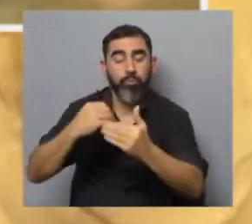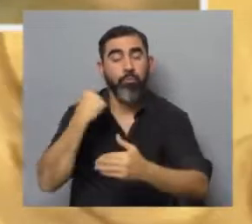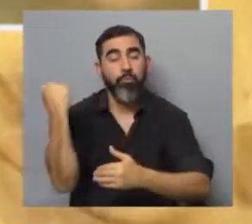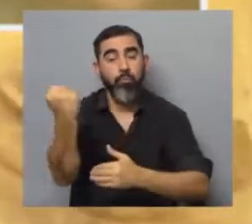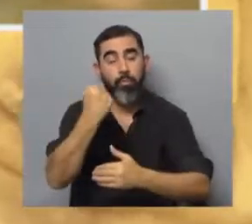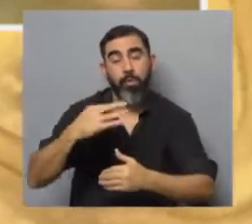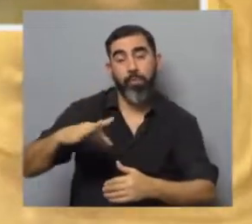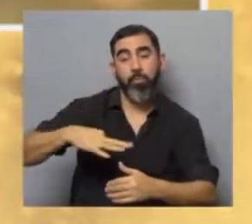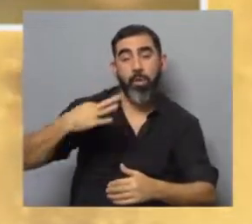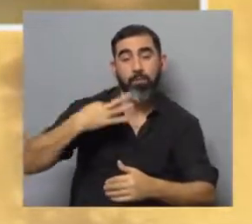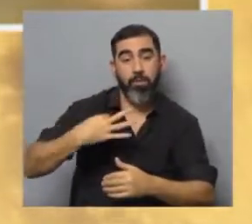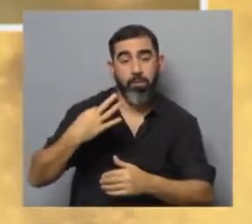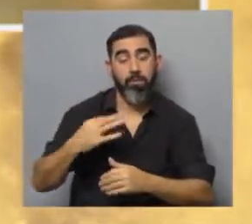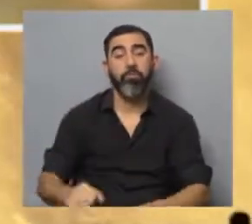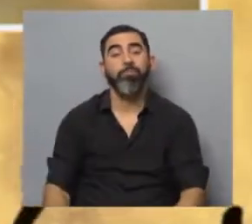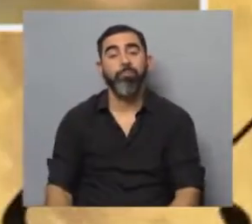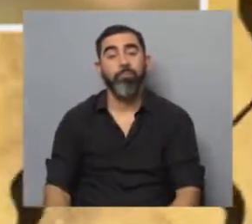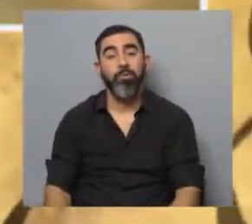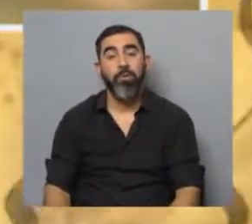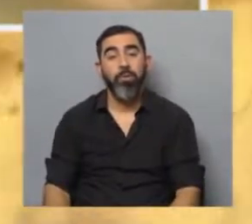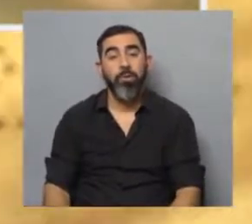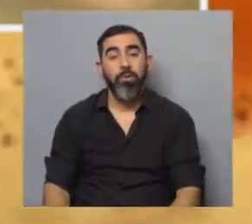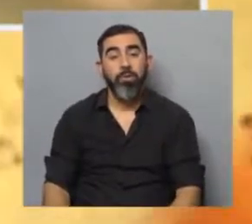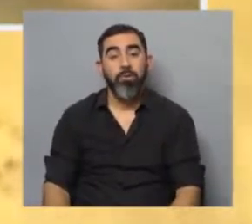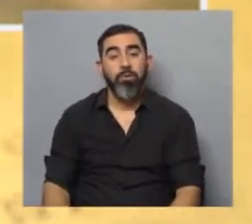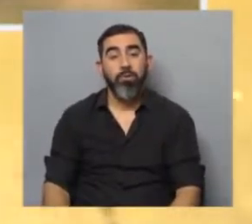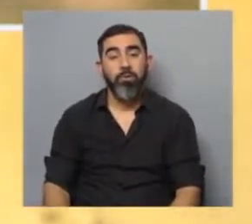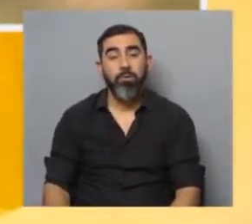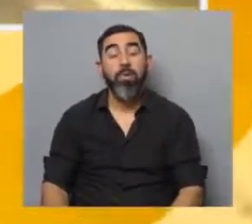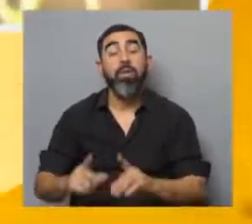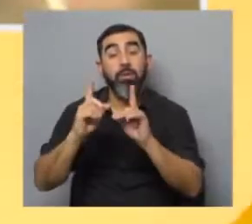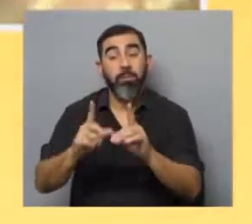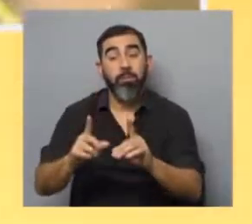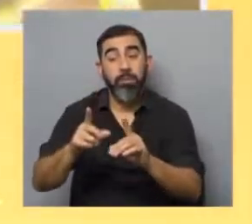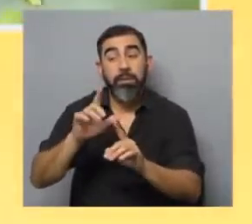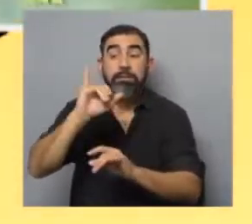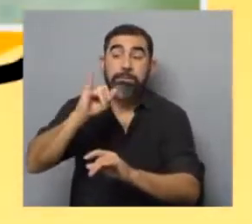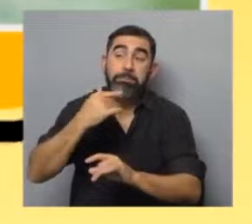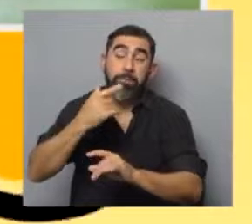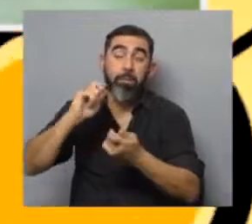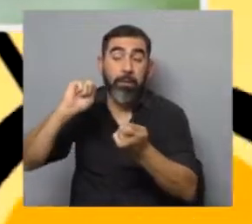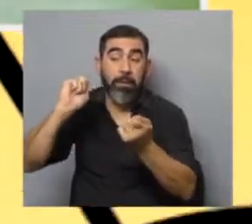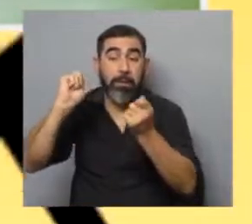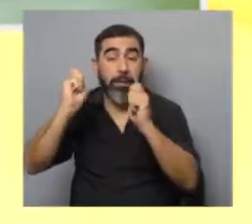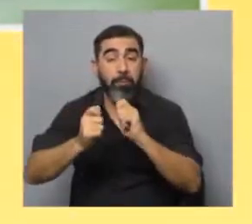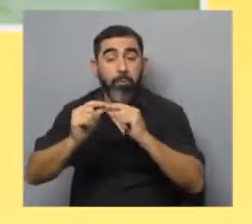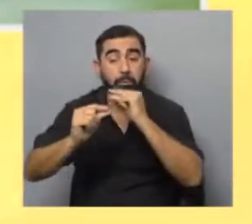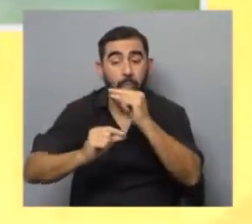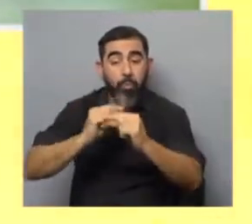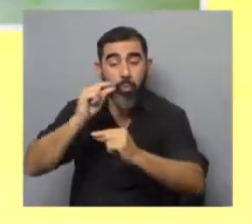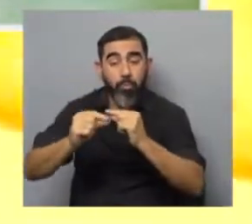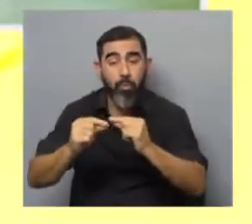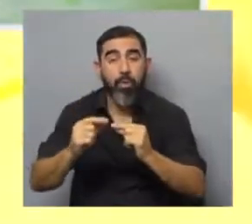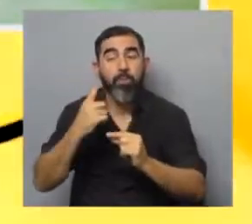vitales y además cuya alteración se está empezando a ver cada vez más